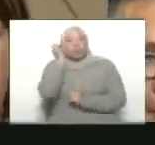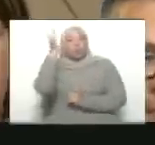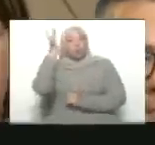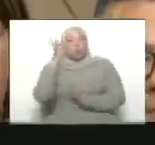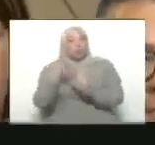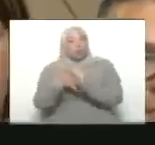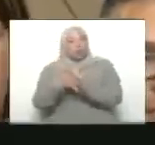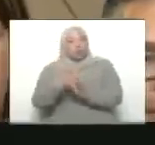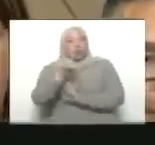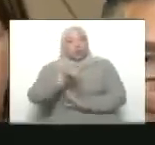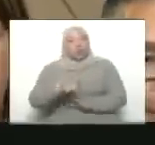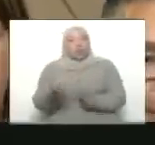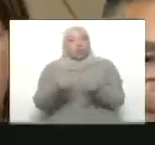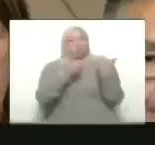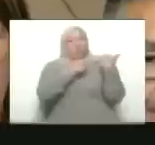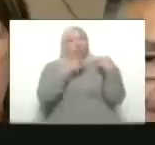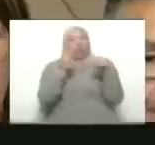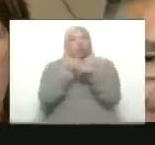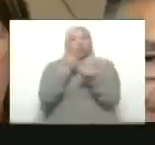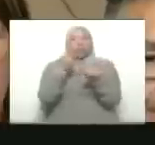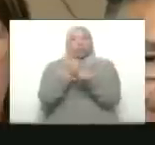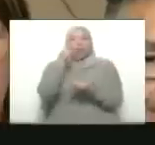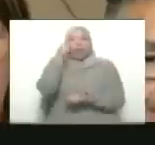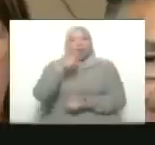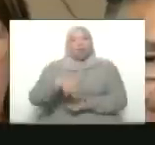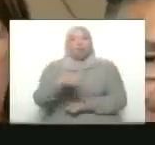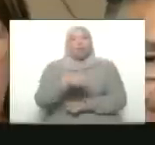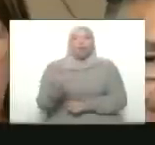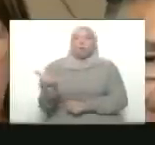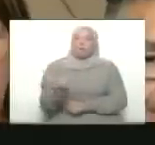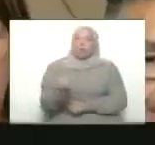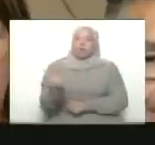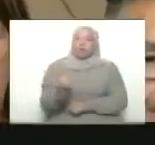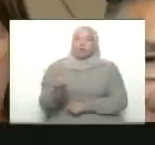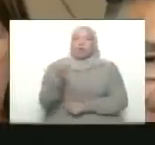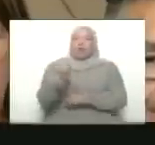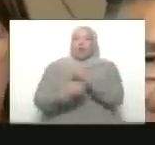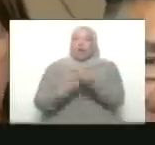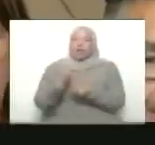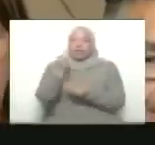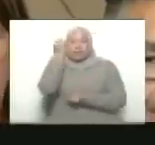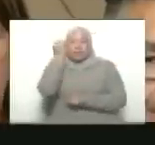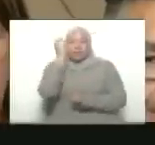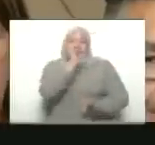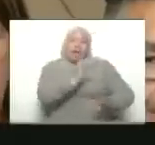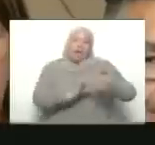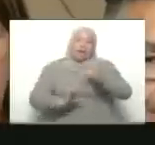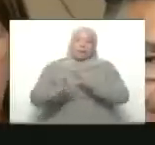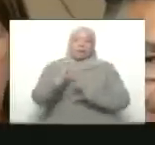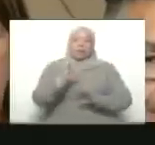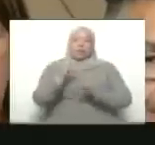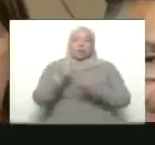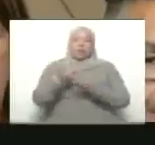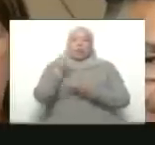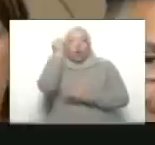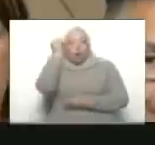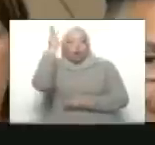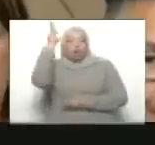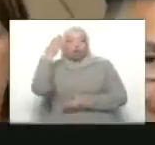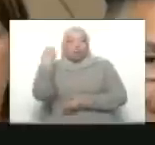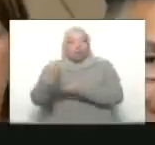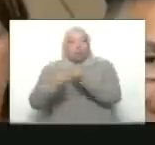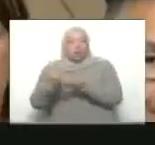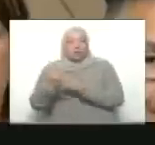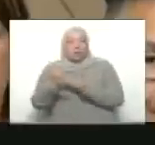creaciones es reconocer el trabajo del pueblo venezolano que también hace ciencia y que también construye bienestar desde el conocimiento